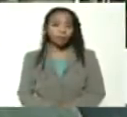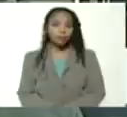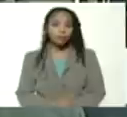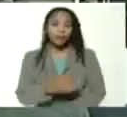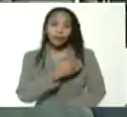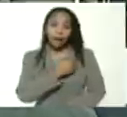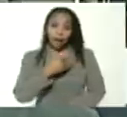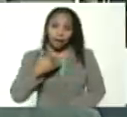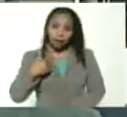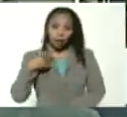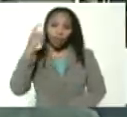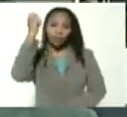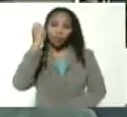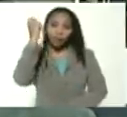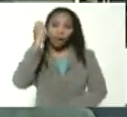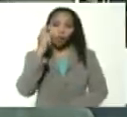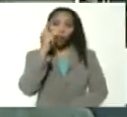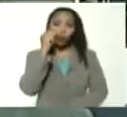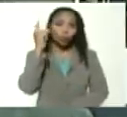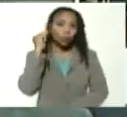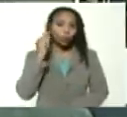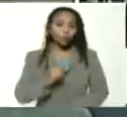queridos diputados y diputadas.